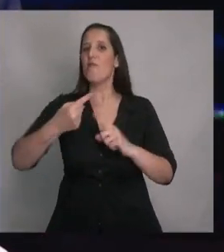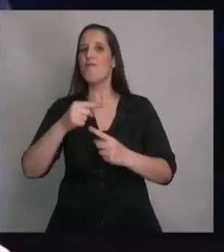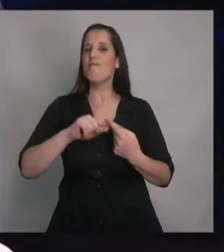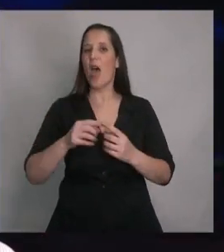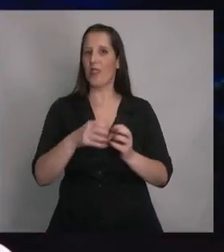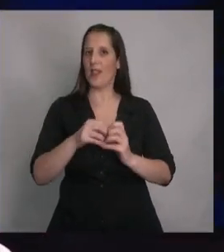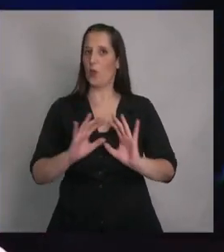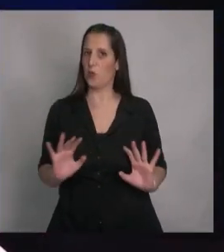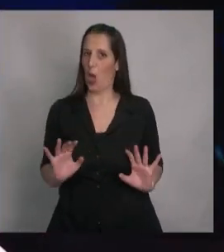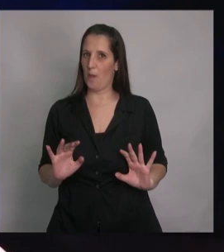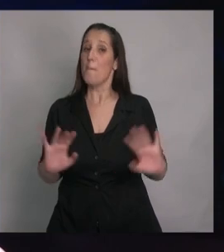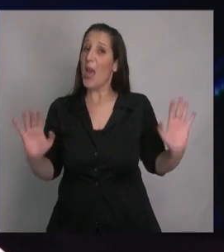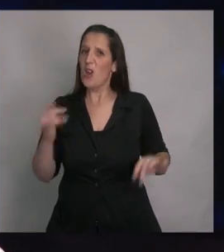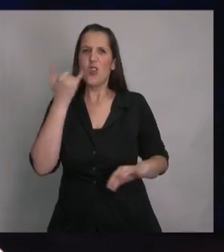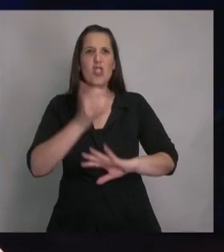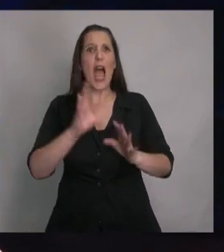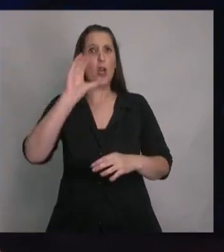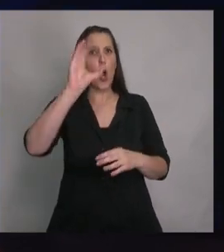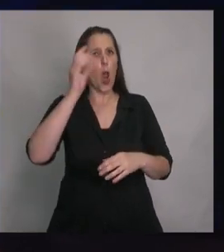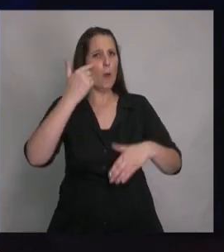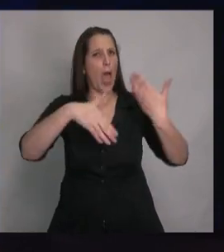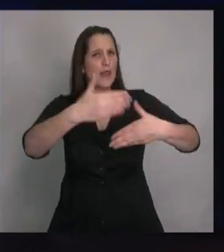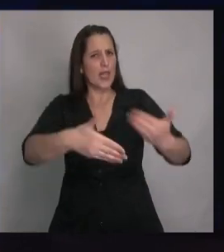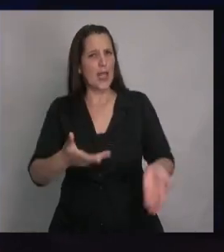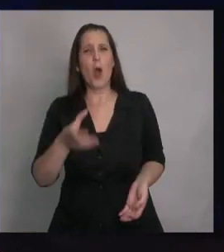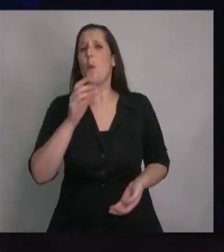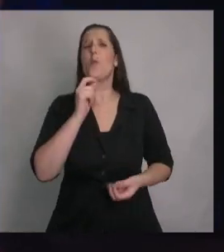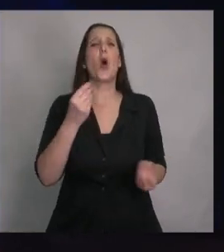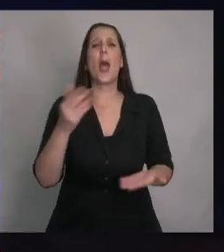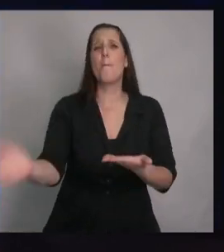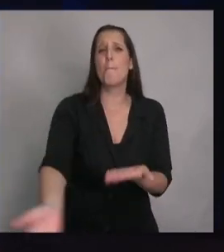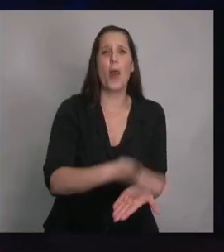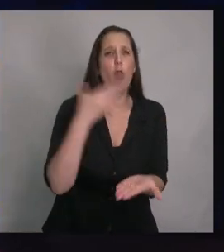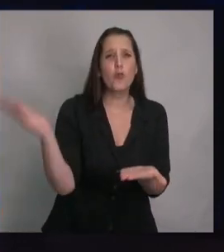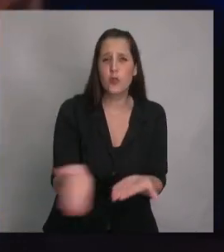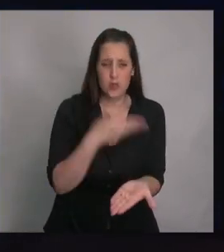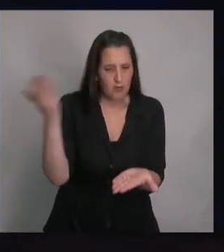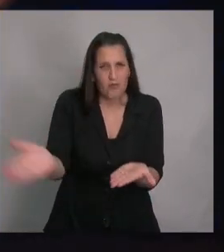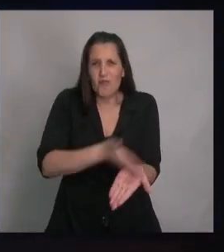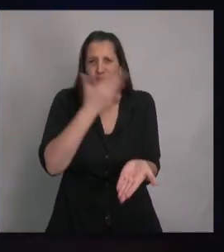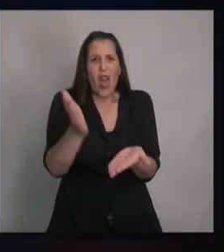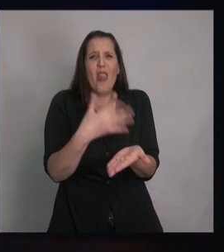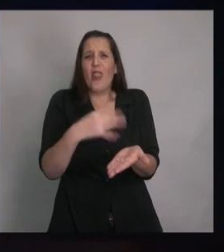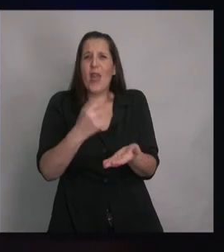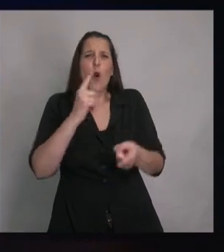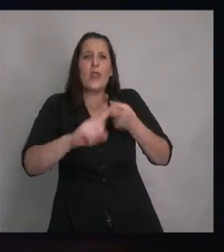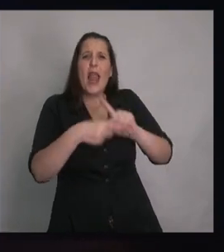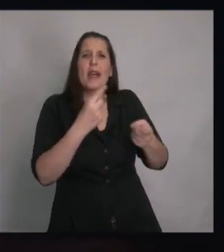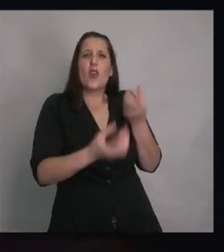éxito en Colombia. Cómo producir implica un relacionamiento nuevo con la naturaleza.